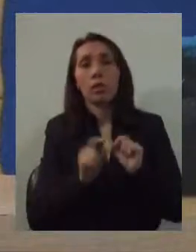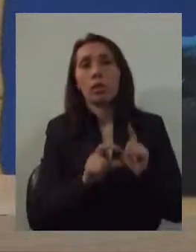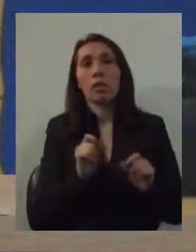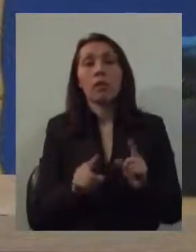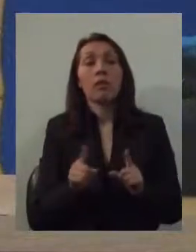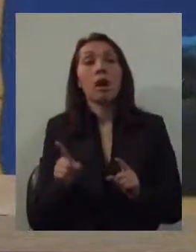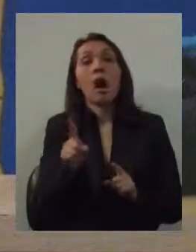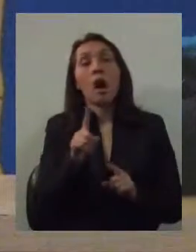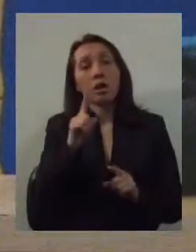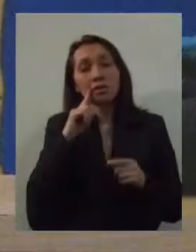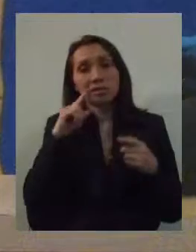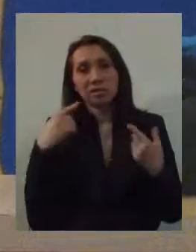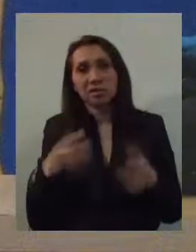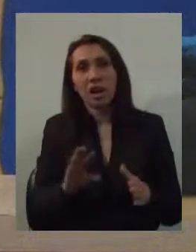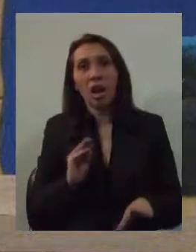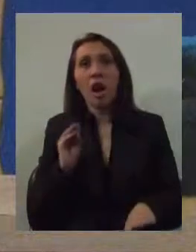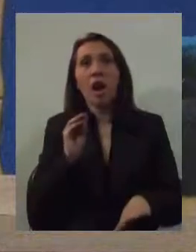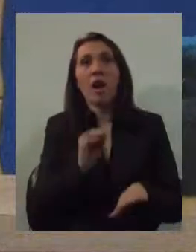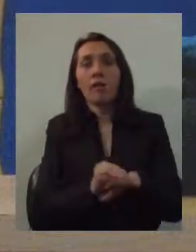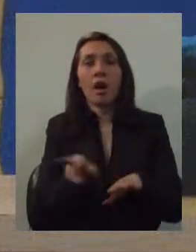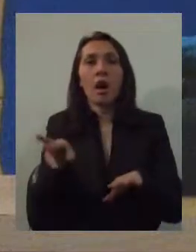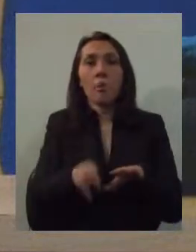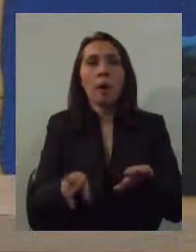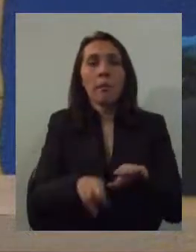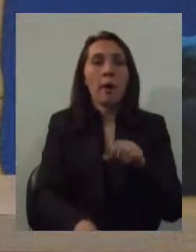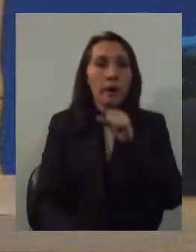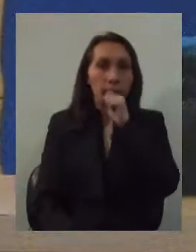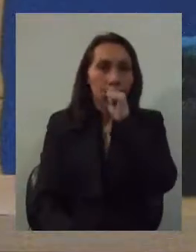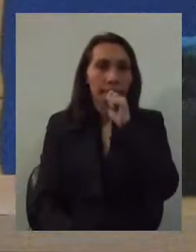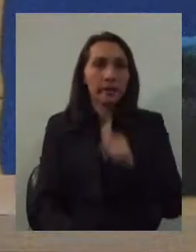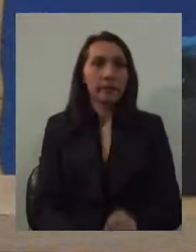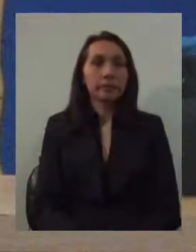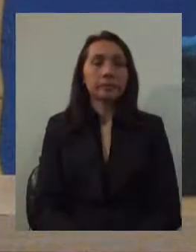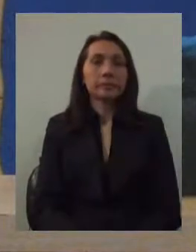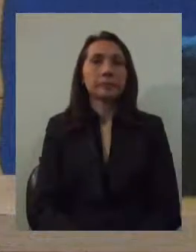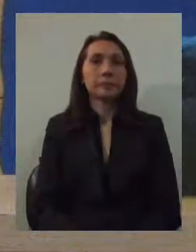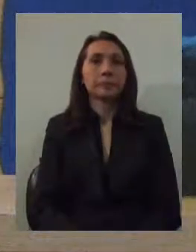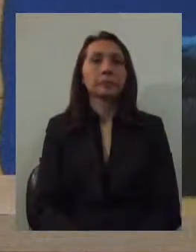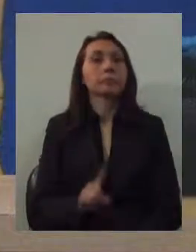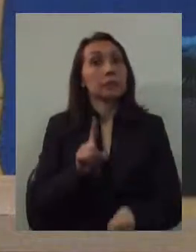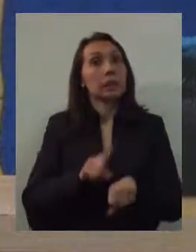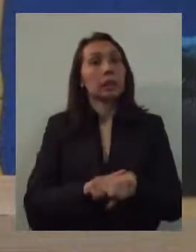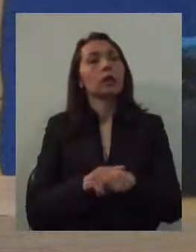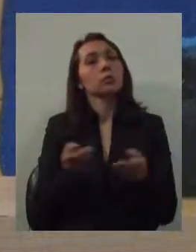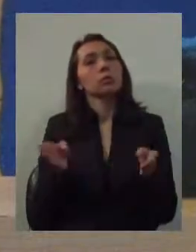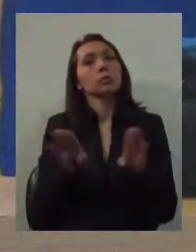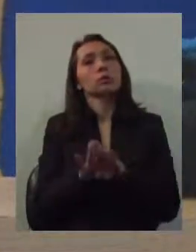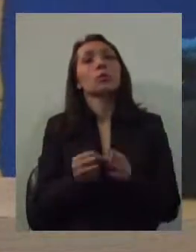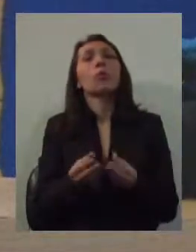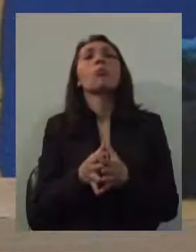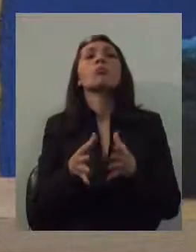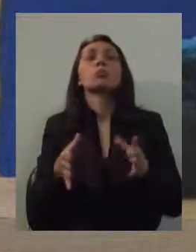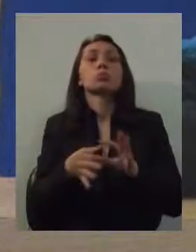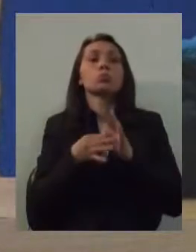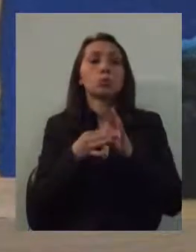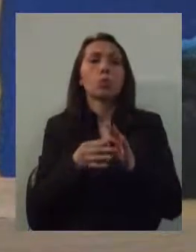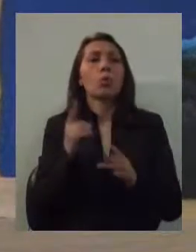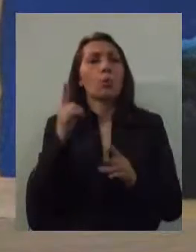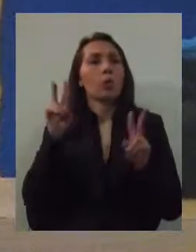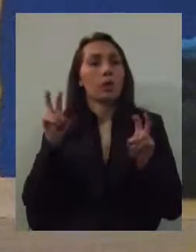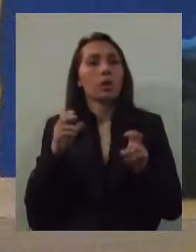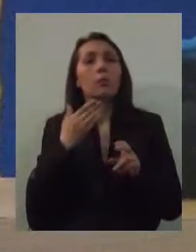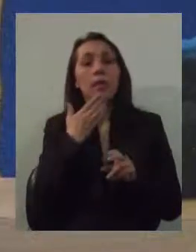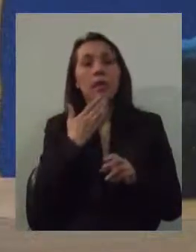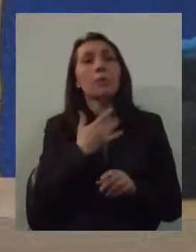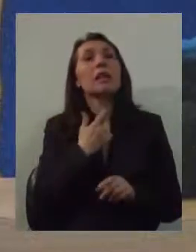porque ha sido notificado fehacientemente. Profesor, ¿estamos en el tiempo ya? Sí, voy cerrando, muchas gracias. Uno de los temas también